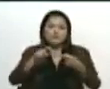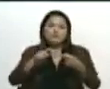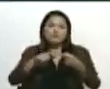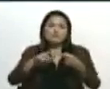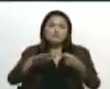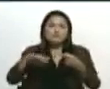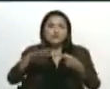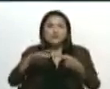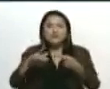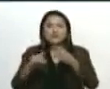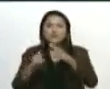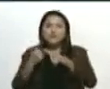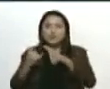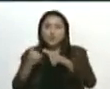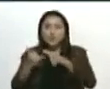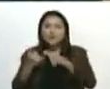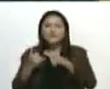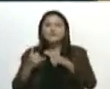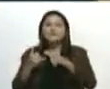sus organizaciones,